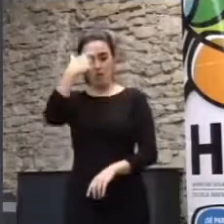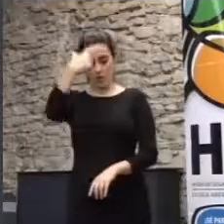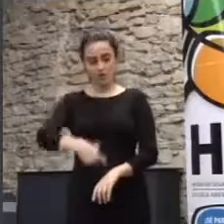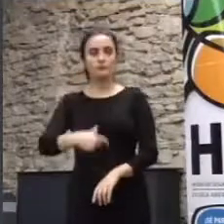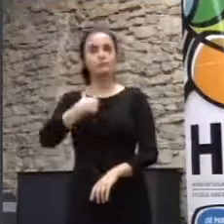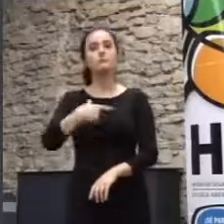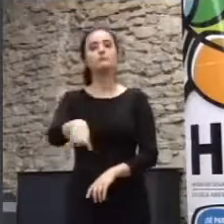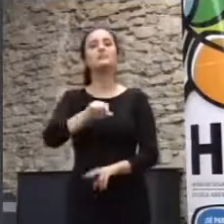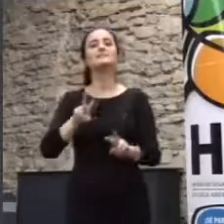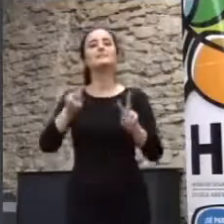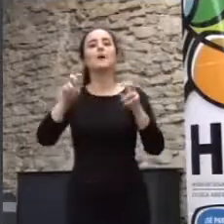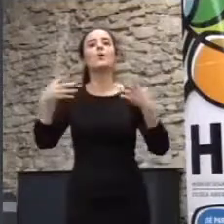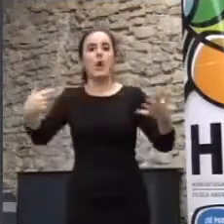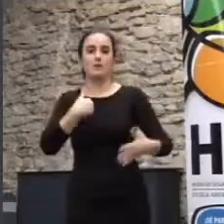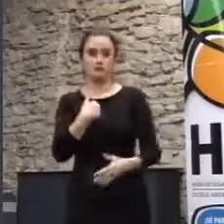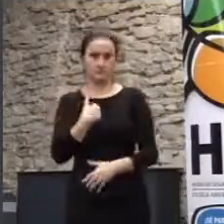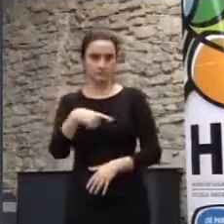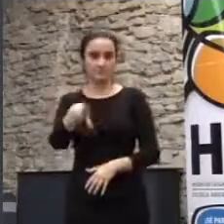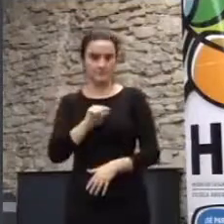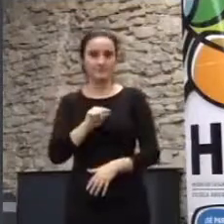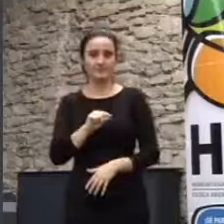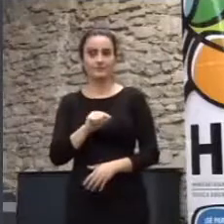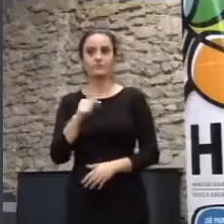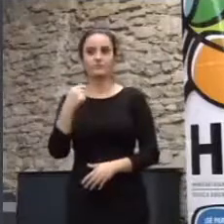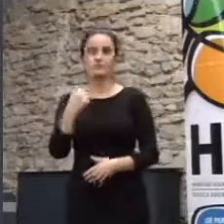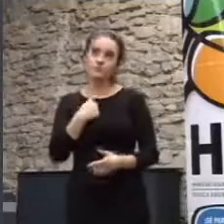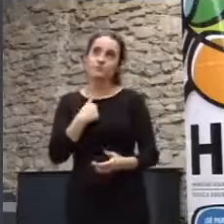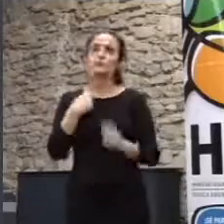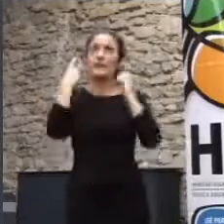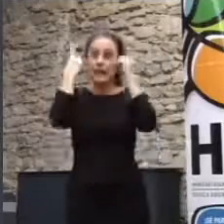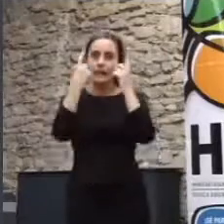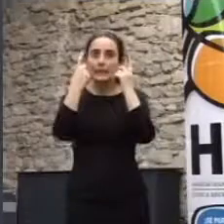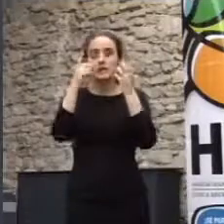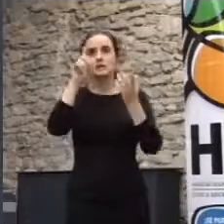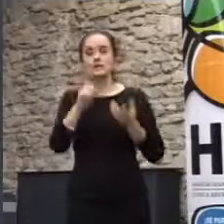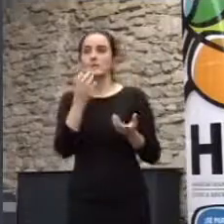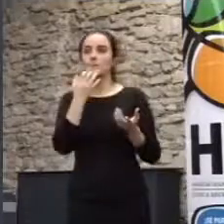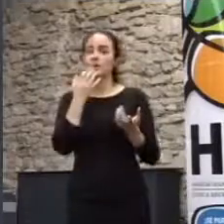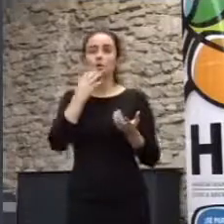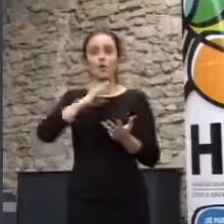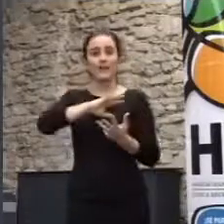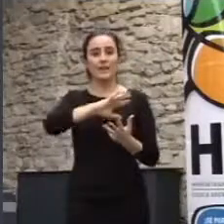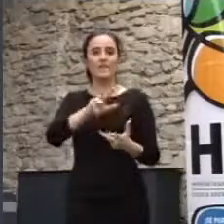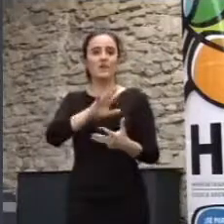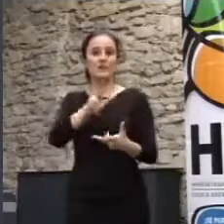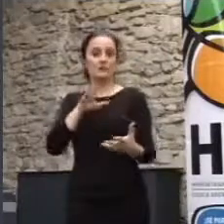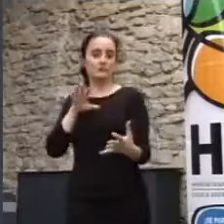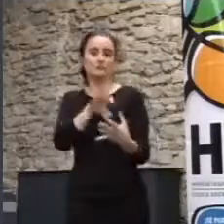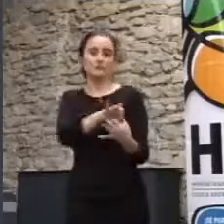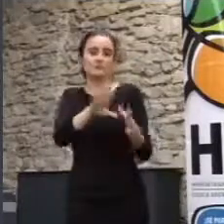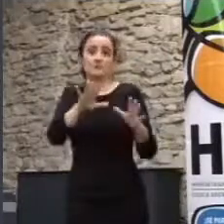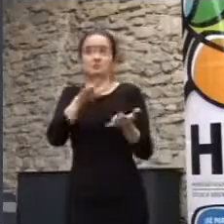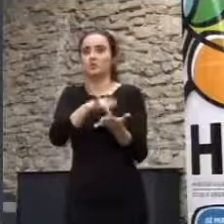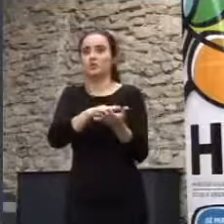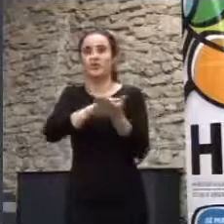decide de qué hablo. Intento que tenga cierta coherencia con el informativo, pero claro, al ser una columna de opinión,